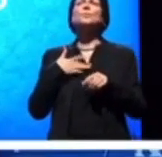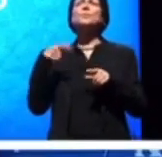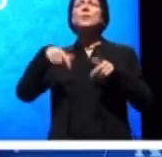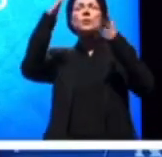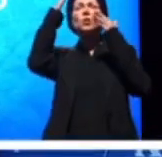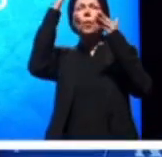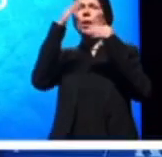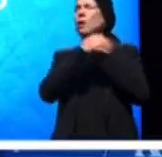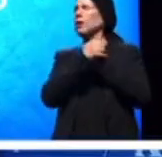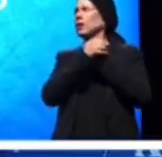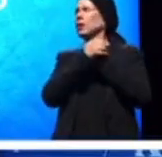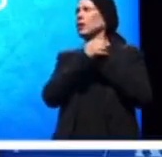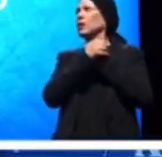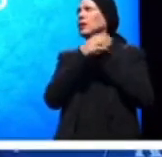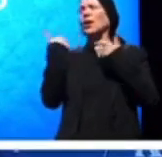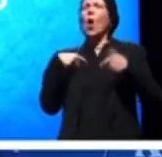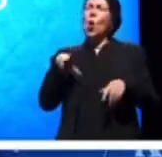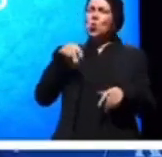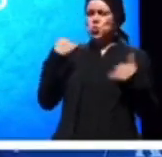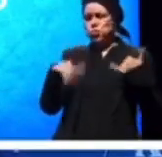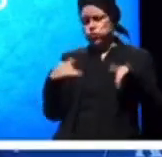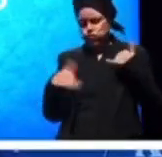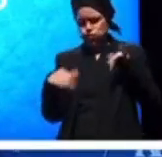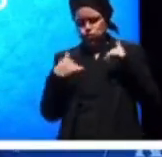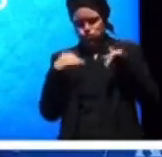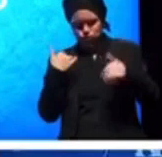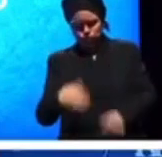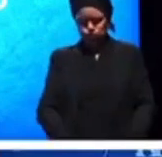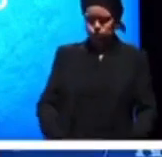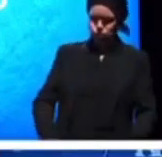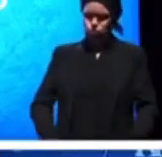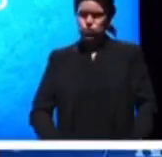homenaje... Hostia.